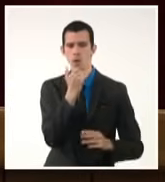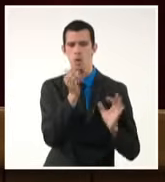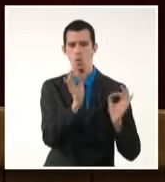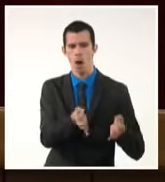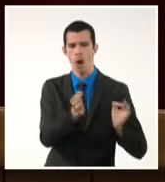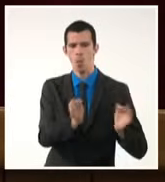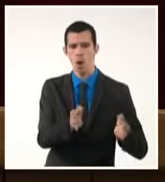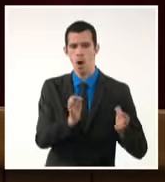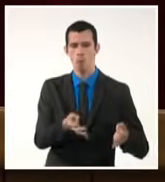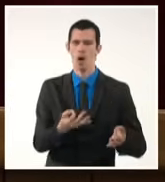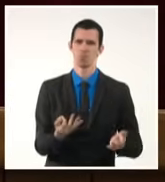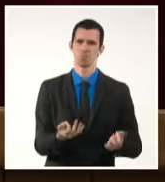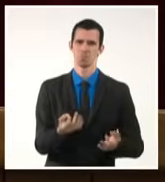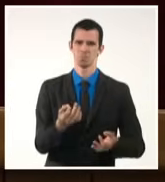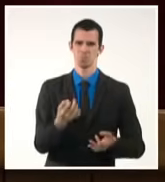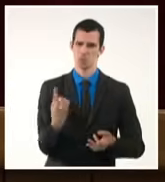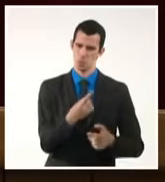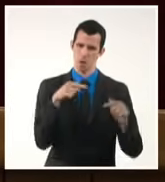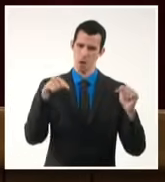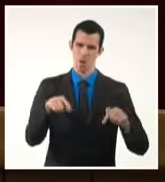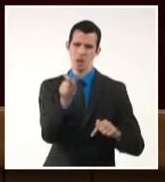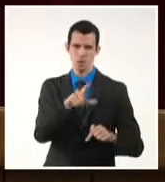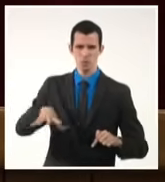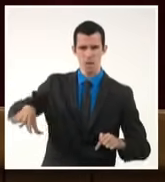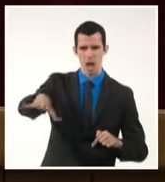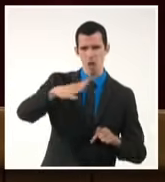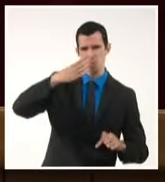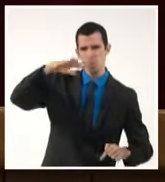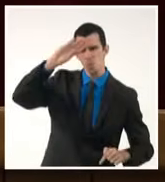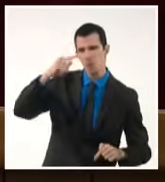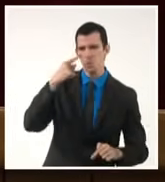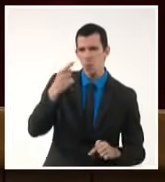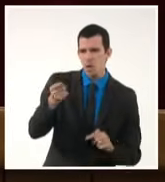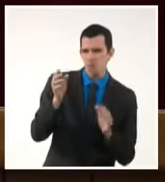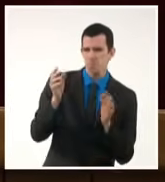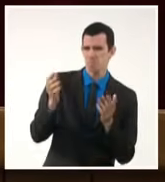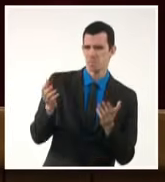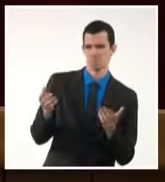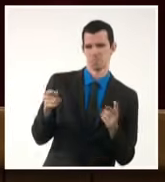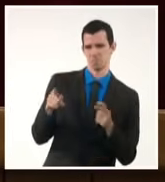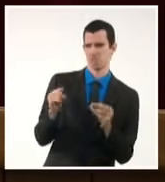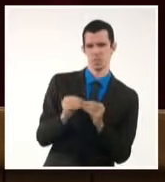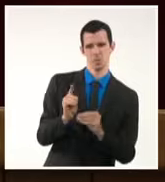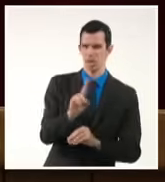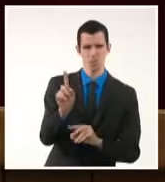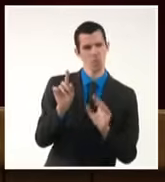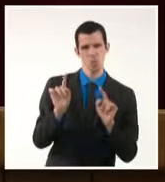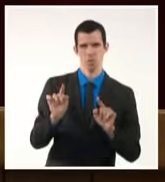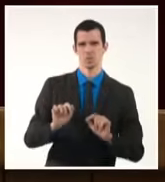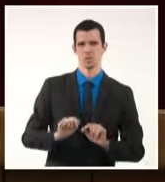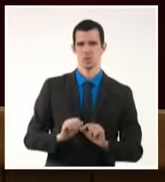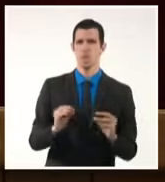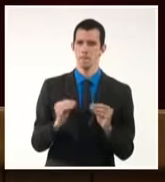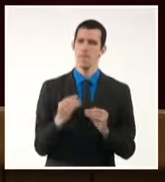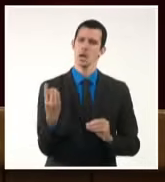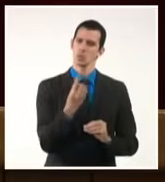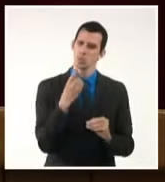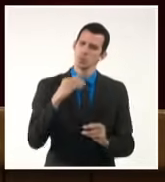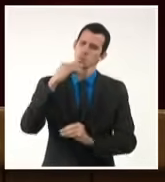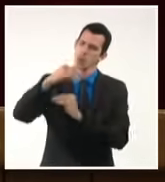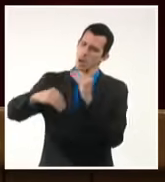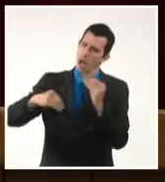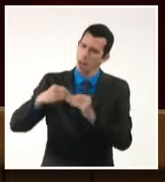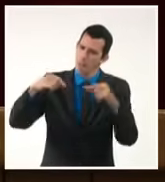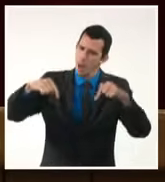no deseamos. Otra vez es tiempo de rectificar. La rectificación es un proceso